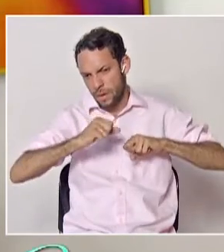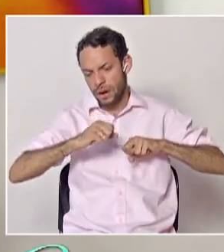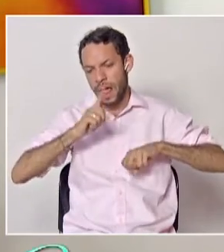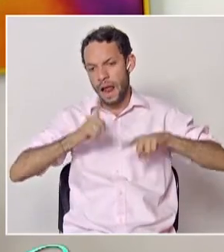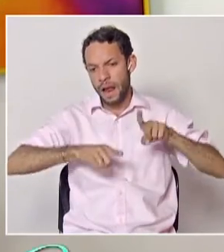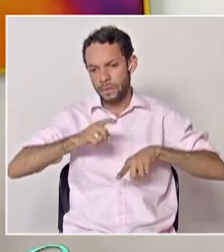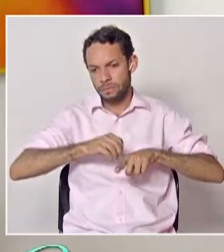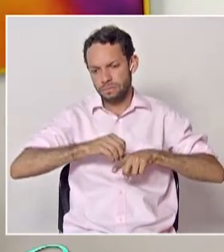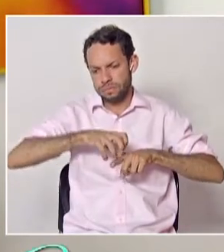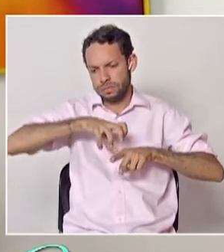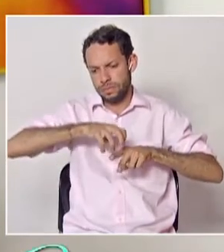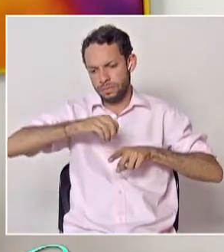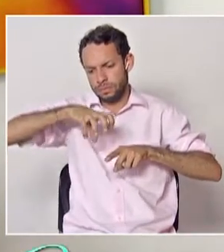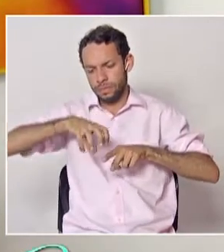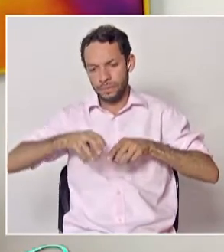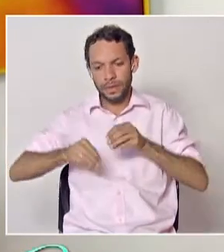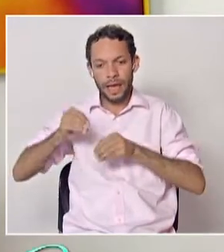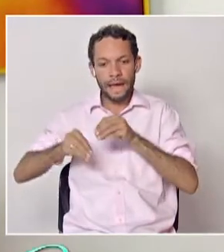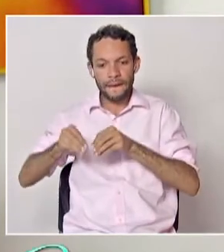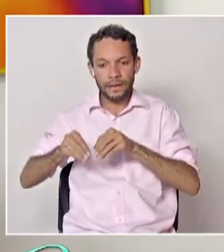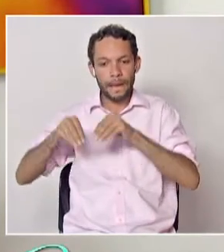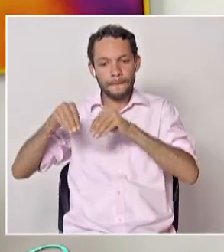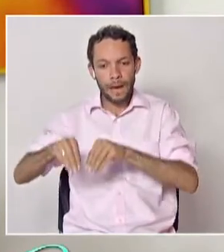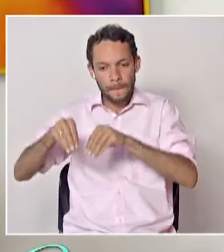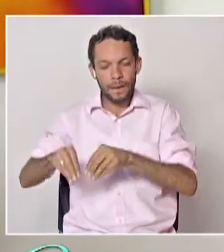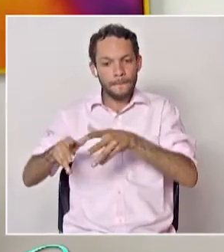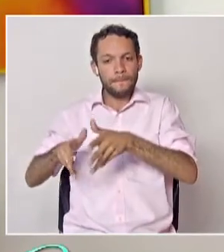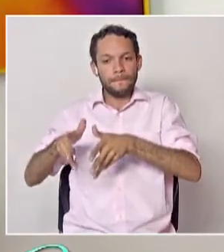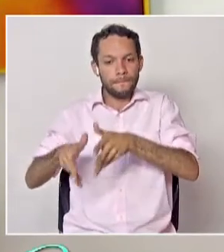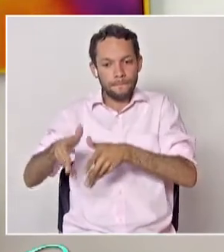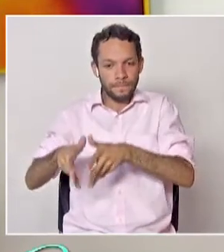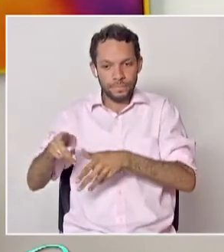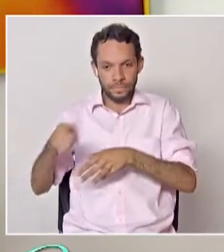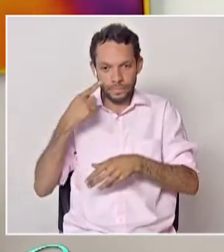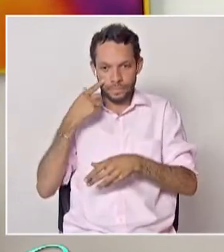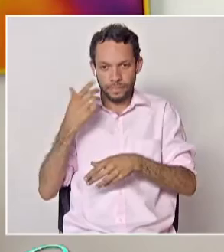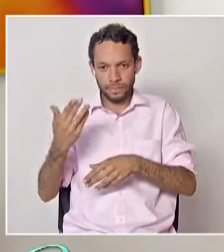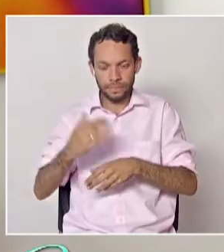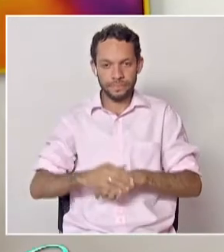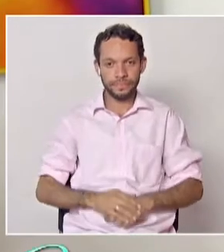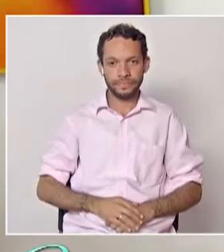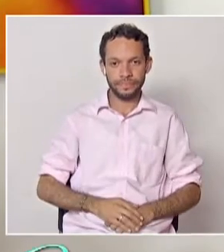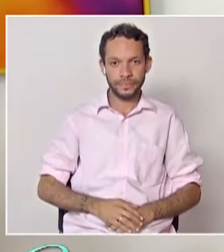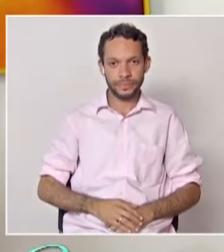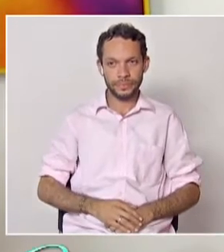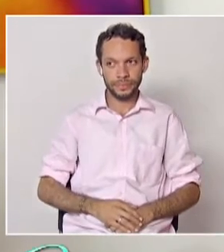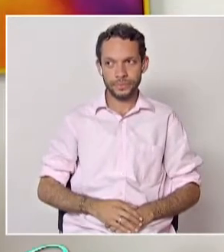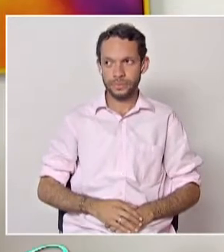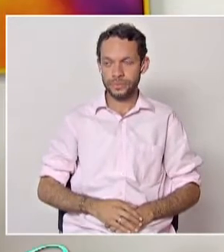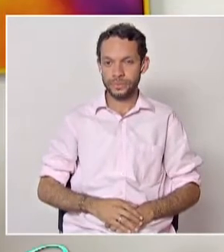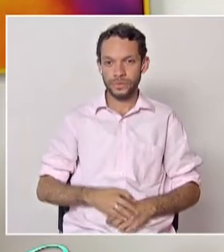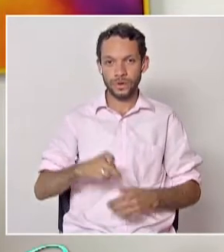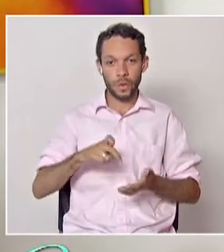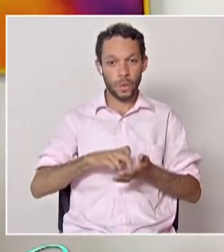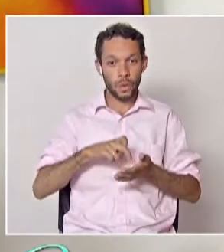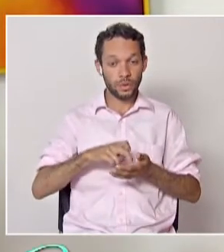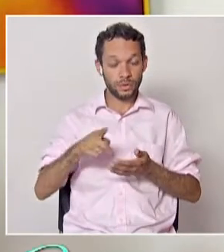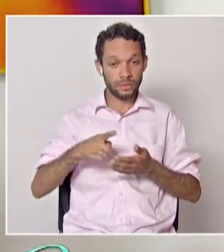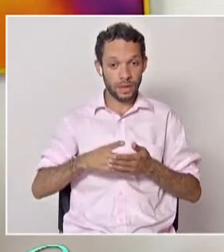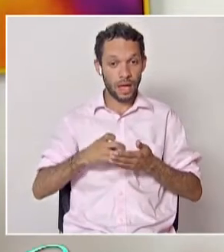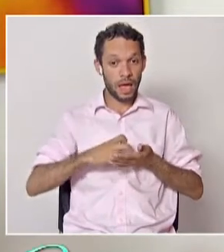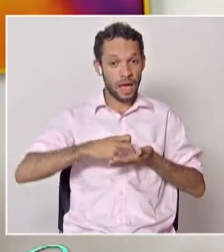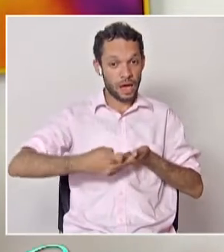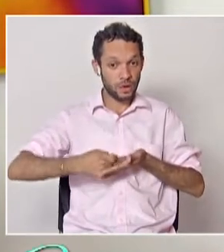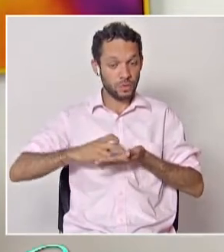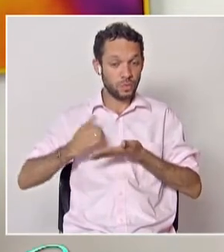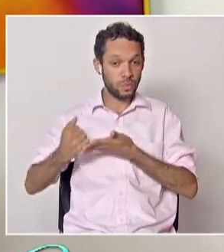¿sí? Entonces vamos a empezar con Dani haciendo este proceso. Lo que vamos a hacer es elevar rodilla, ¿sí? Se toma como base la otra rodilla, el